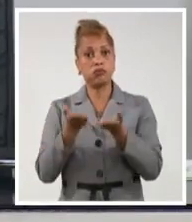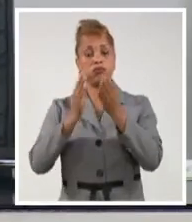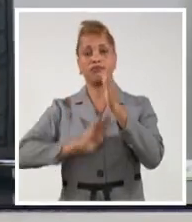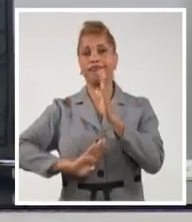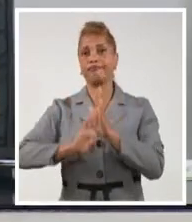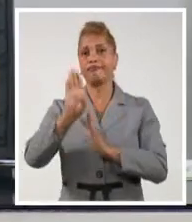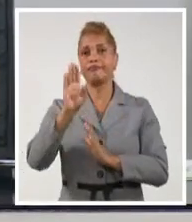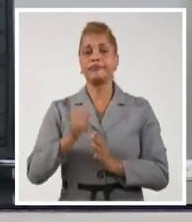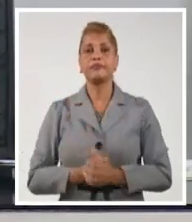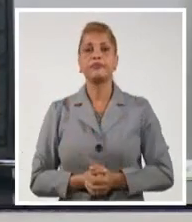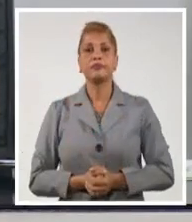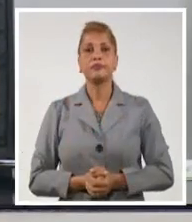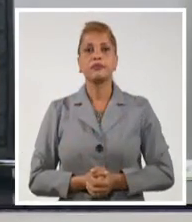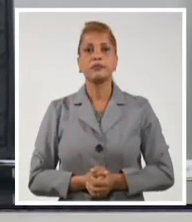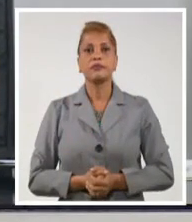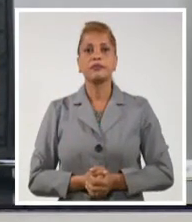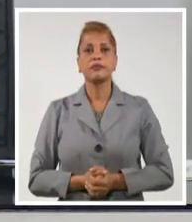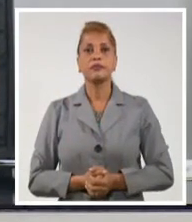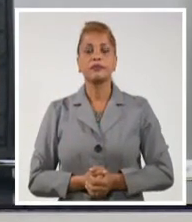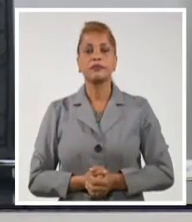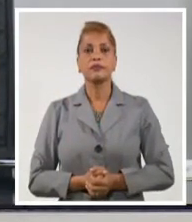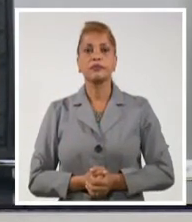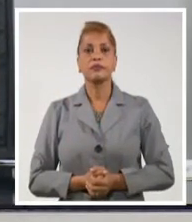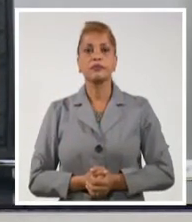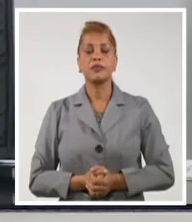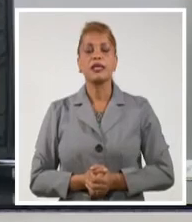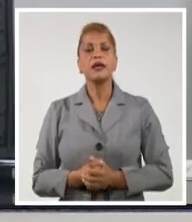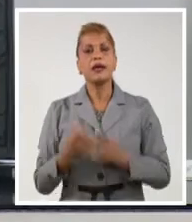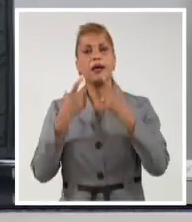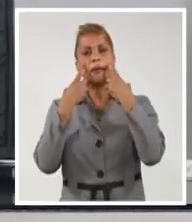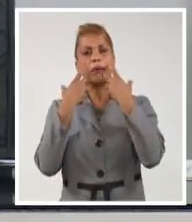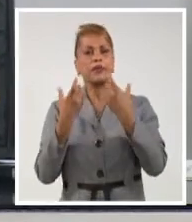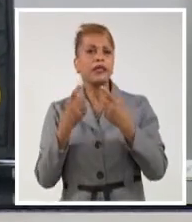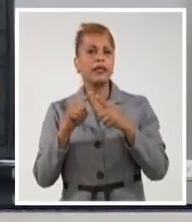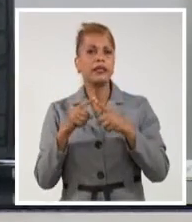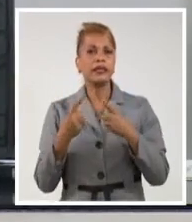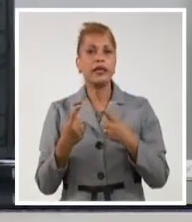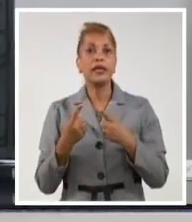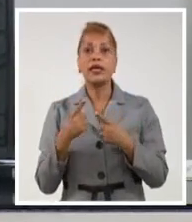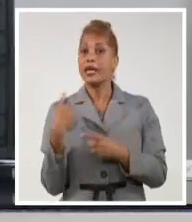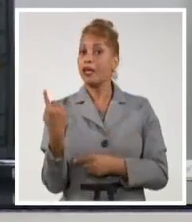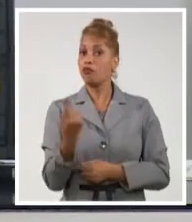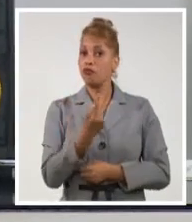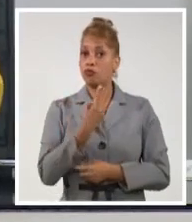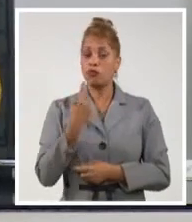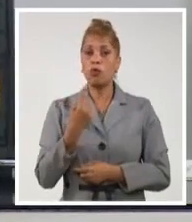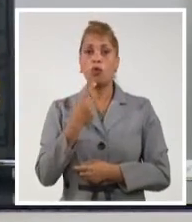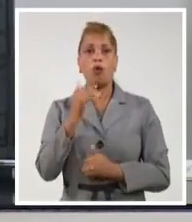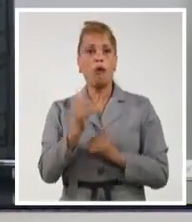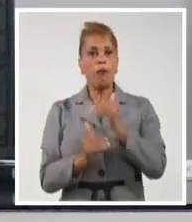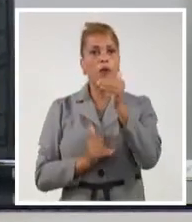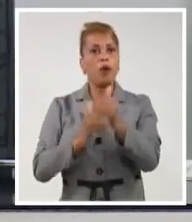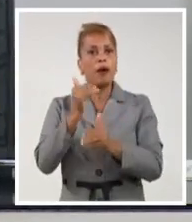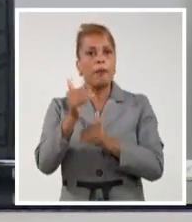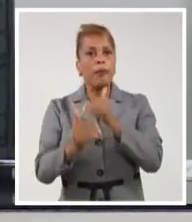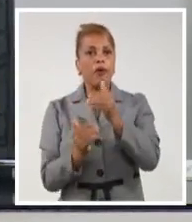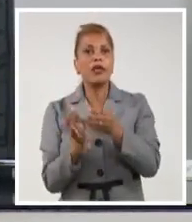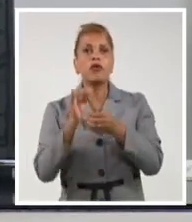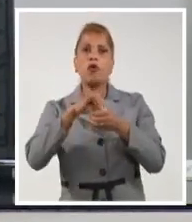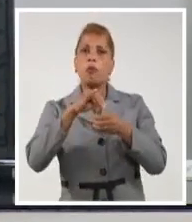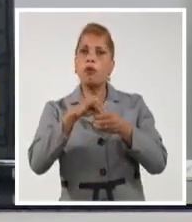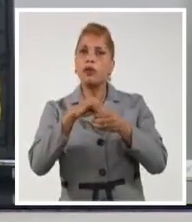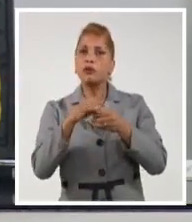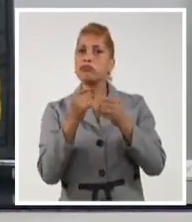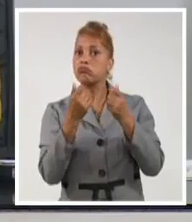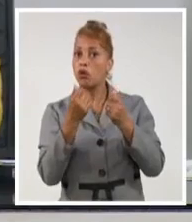podemos subestimar la importancia que viene tomando ya la incorporación de las